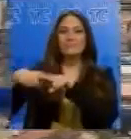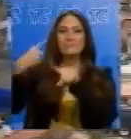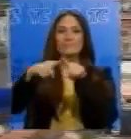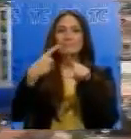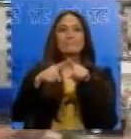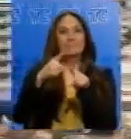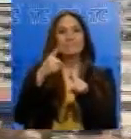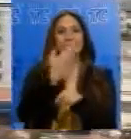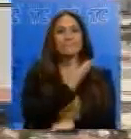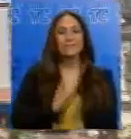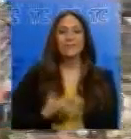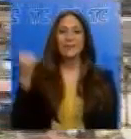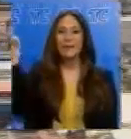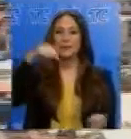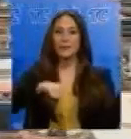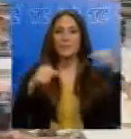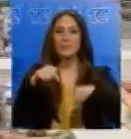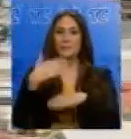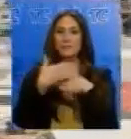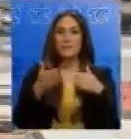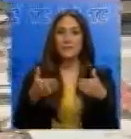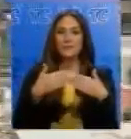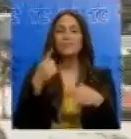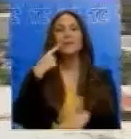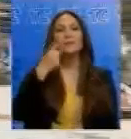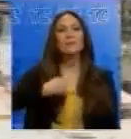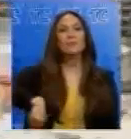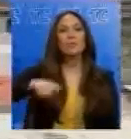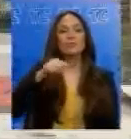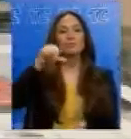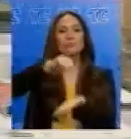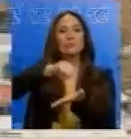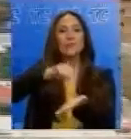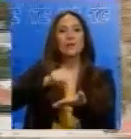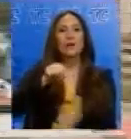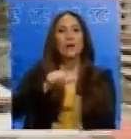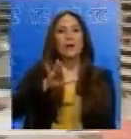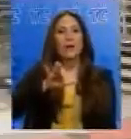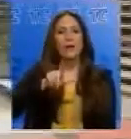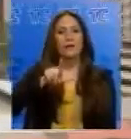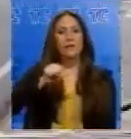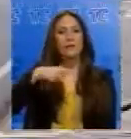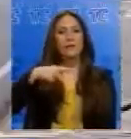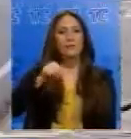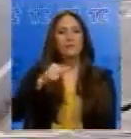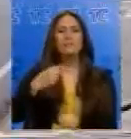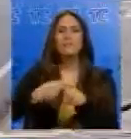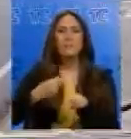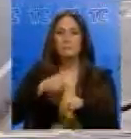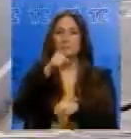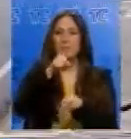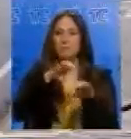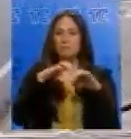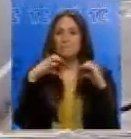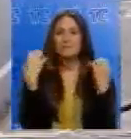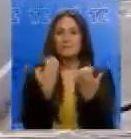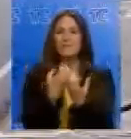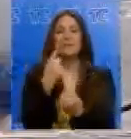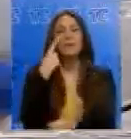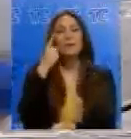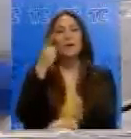visitantes. Las vías que conducen al centro de convenciones de Atlapa ya fueron sometidas a un bloqueo temporal